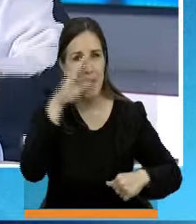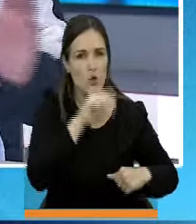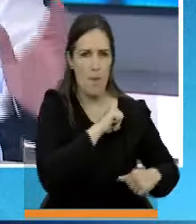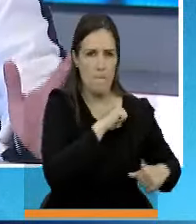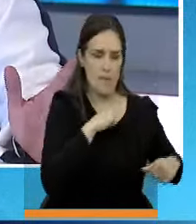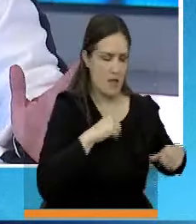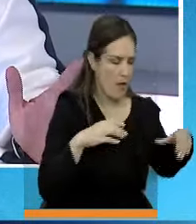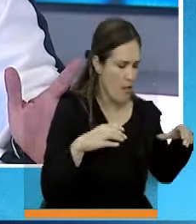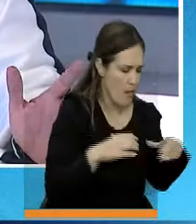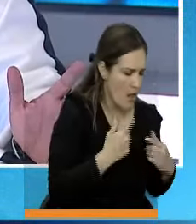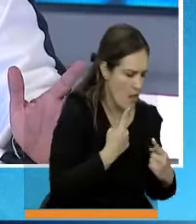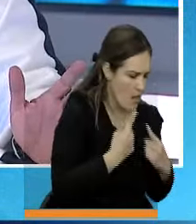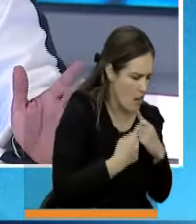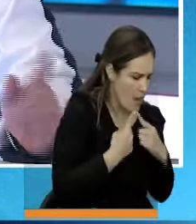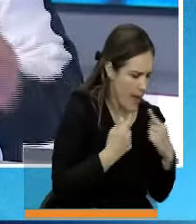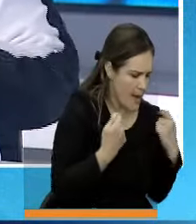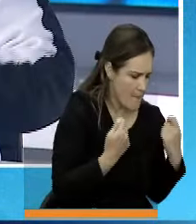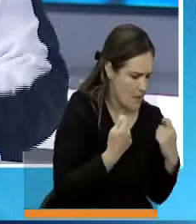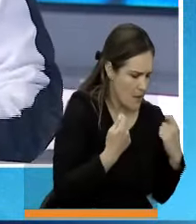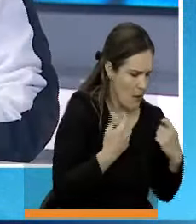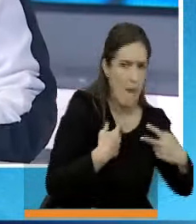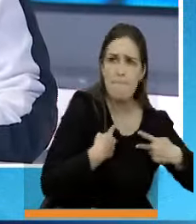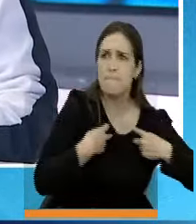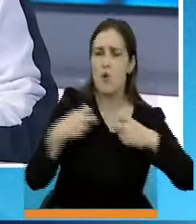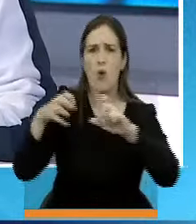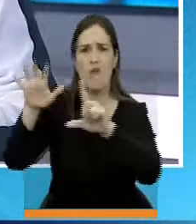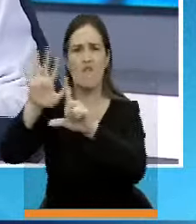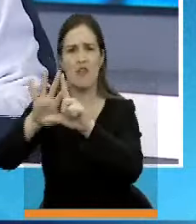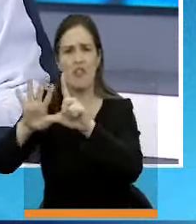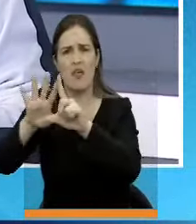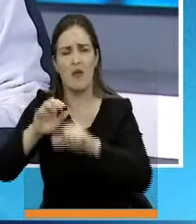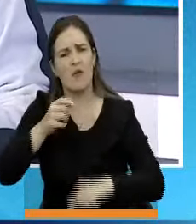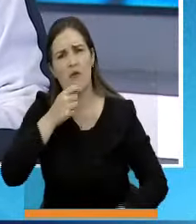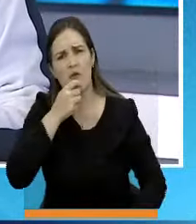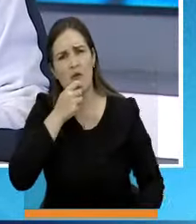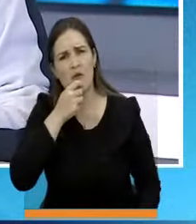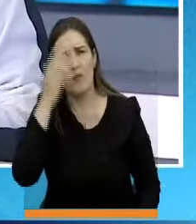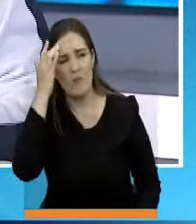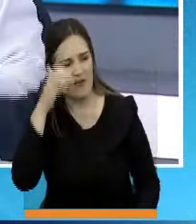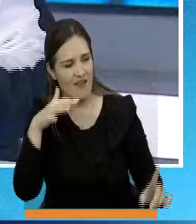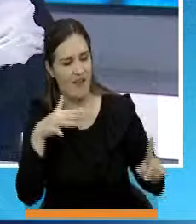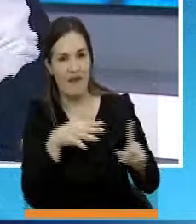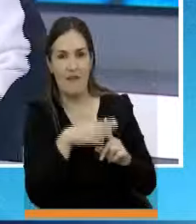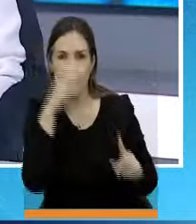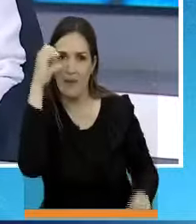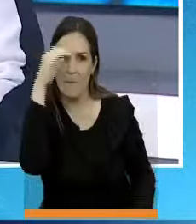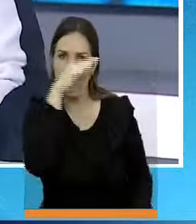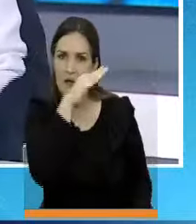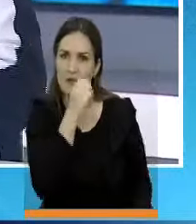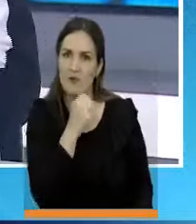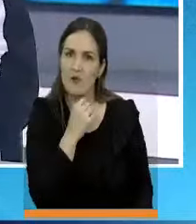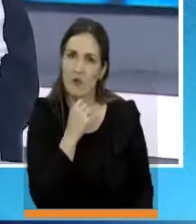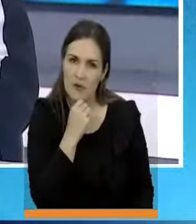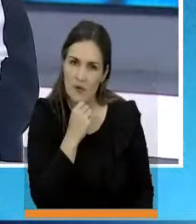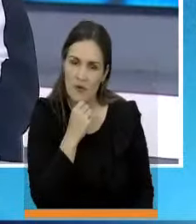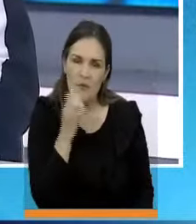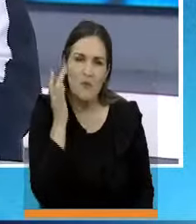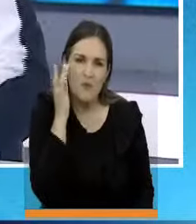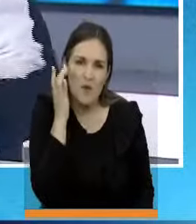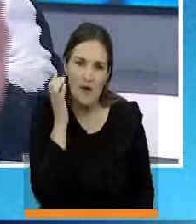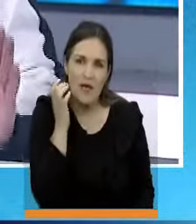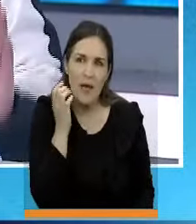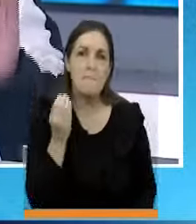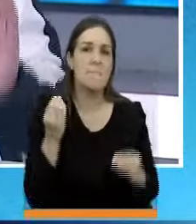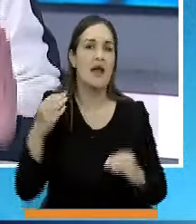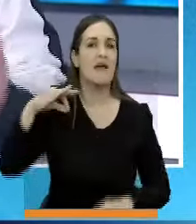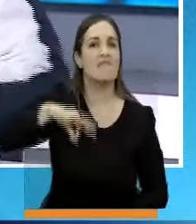involuntariamente, beneficia a otra persona. Si querían afectar la campaña del presidente Gustavo Petro, ¿a qué candidatos querían